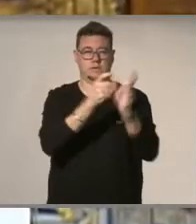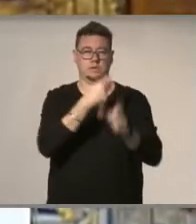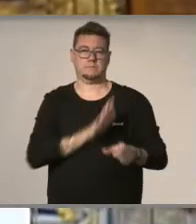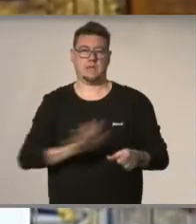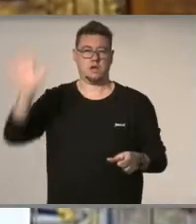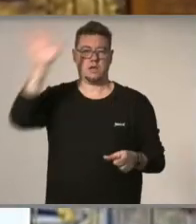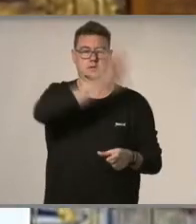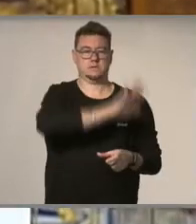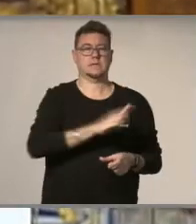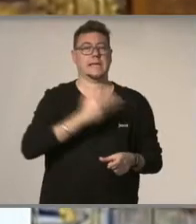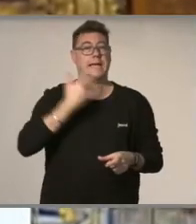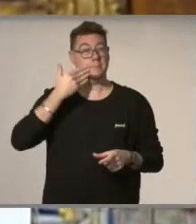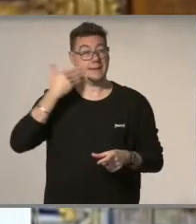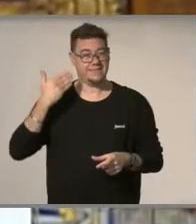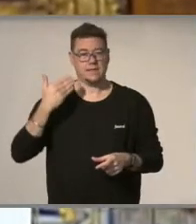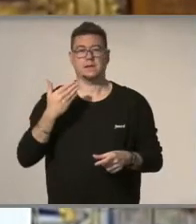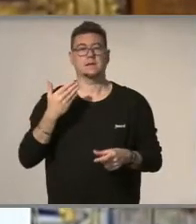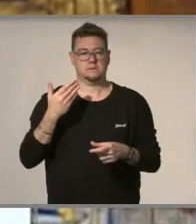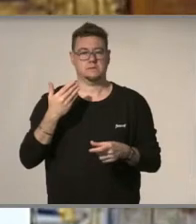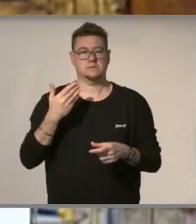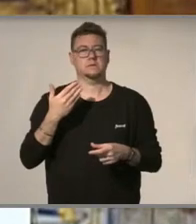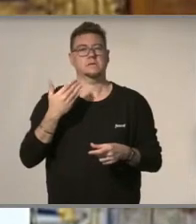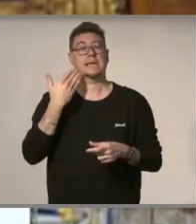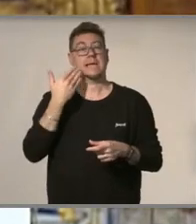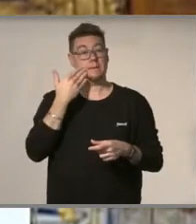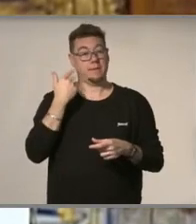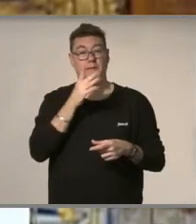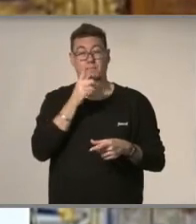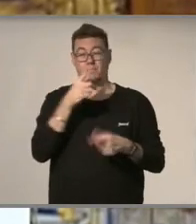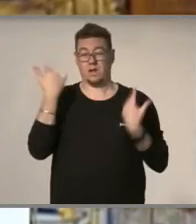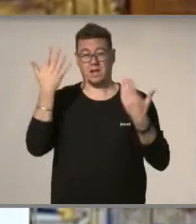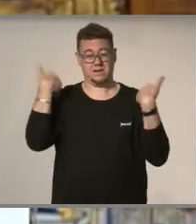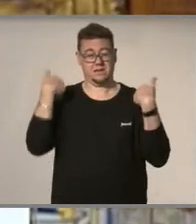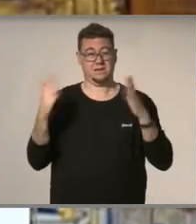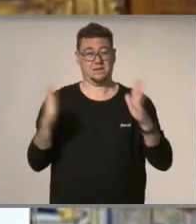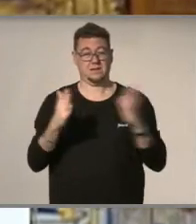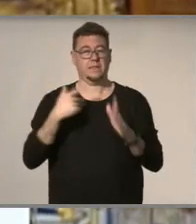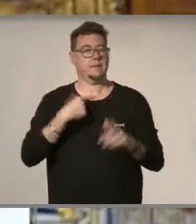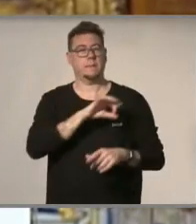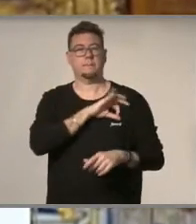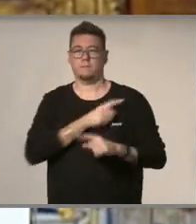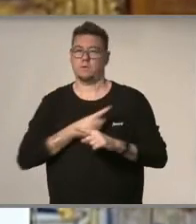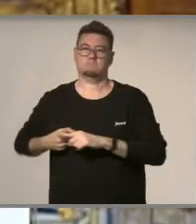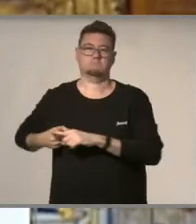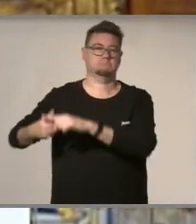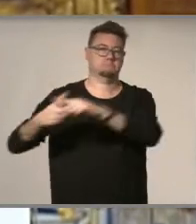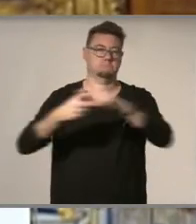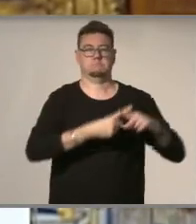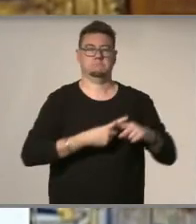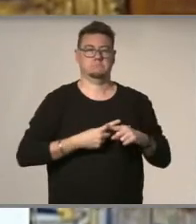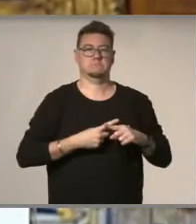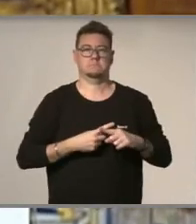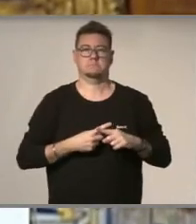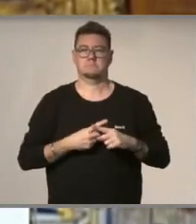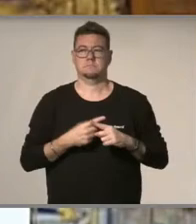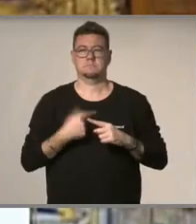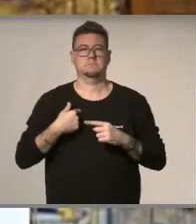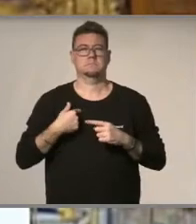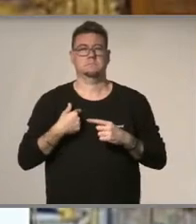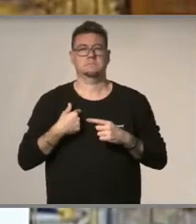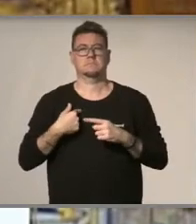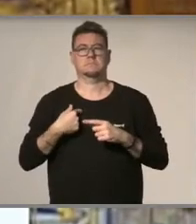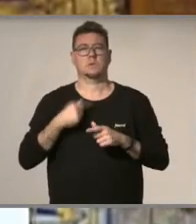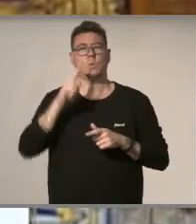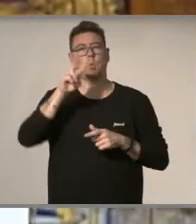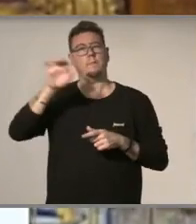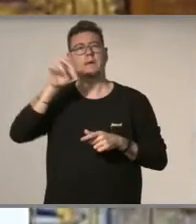España que merecen precisamente por lo que han pasado este premio también que se ha compartido y que generosamente la